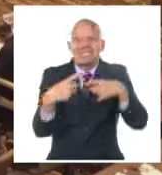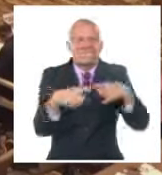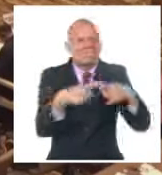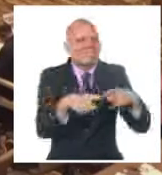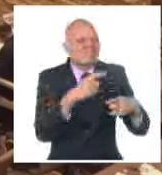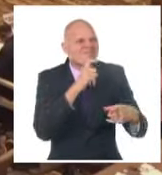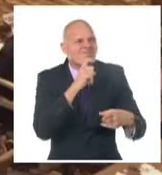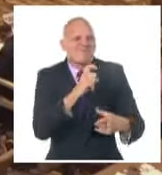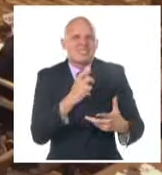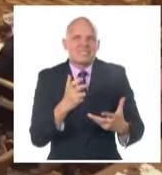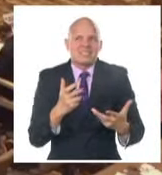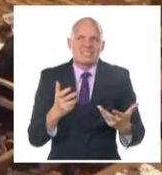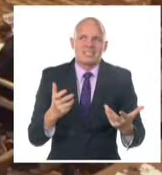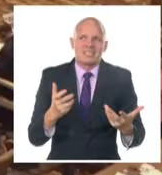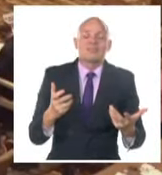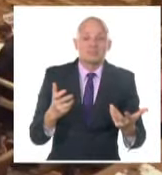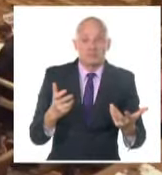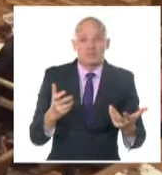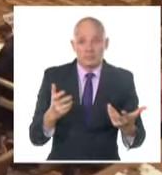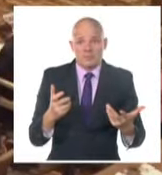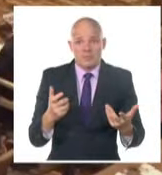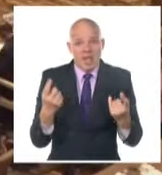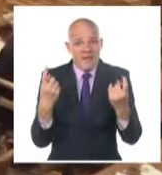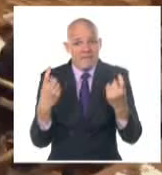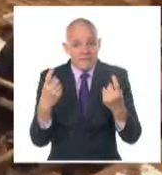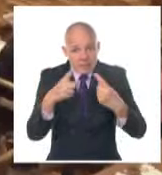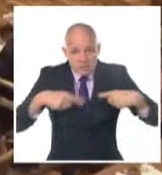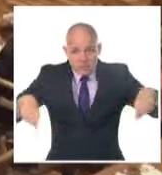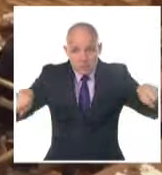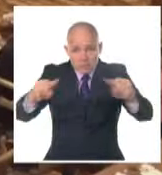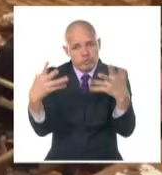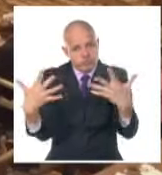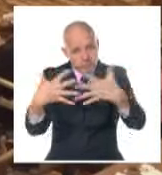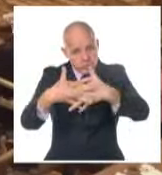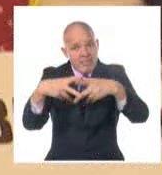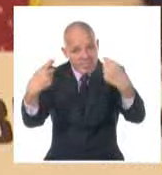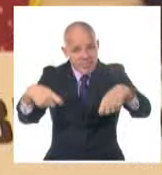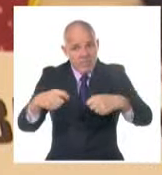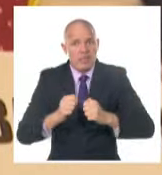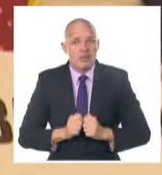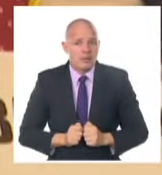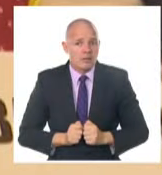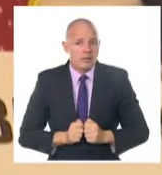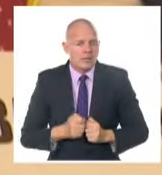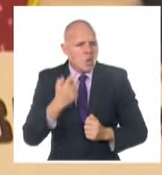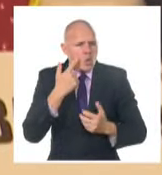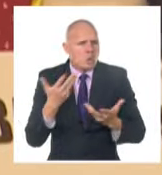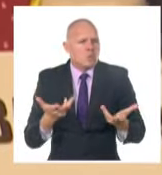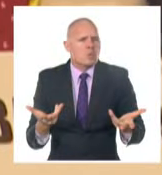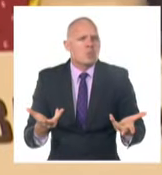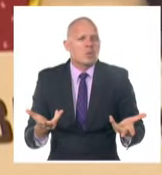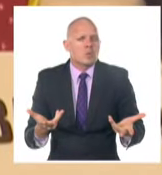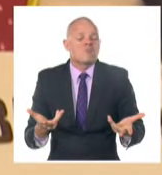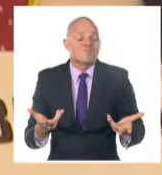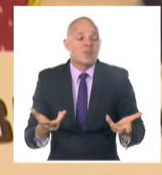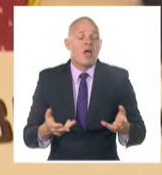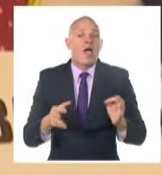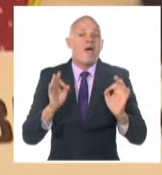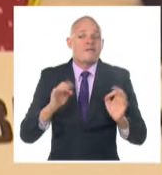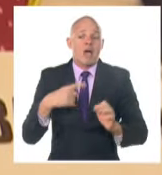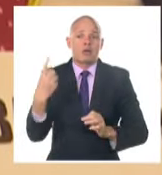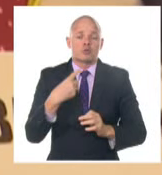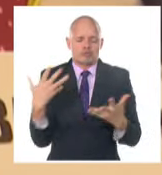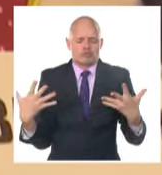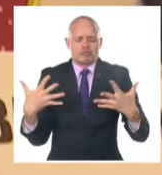mantener unidas nuestras fuerzas, coordinar posiciones y hacer que nuestra voz se escuche